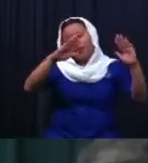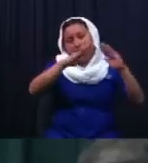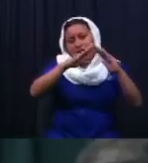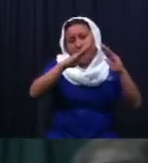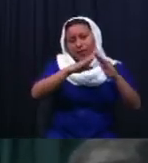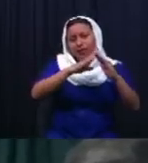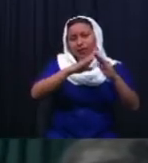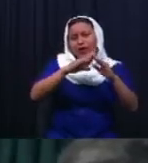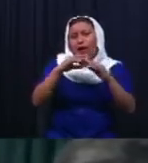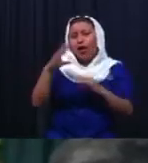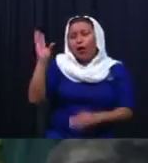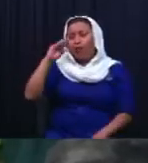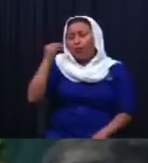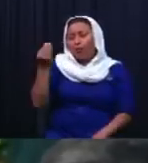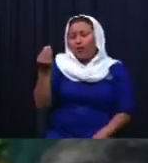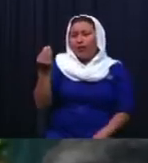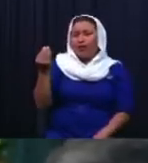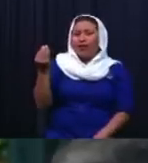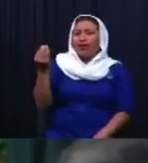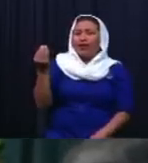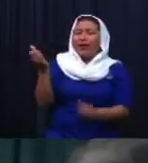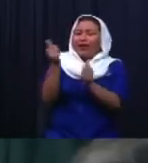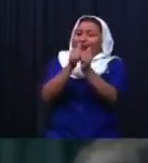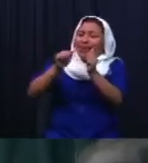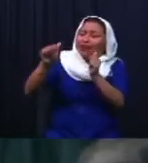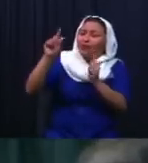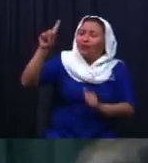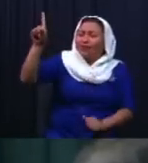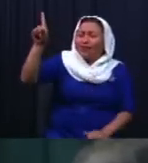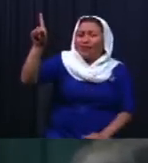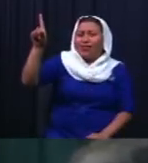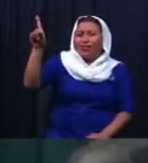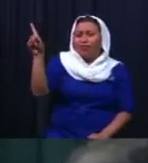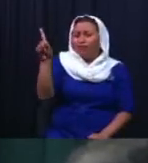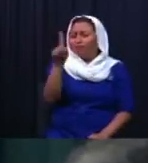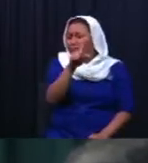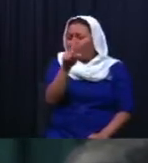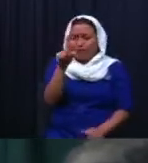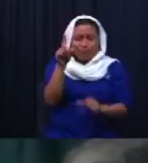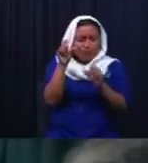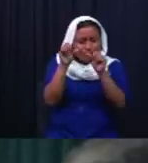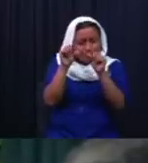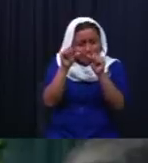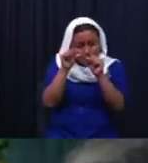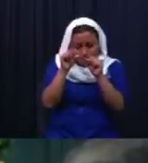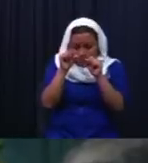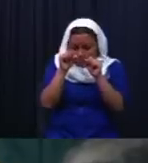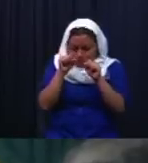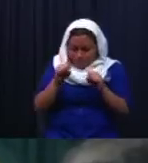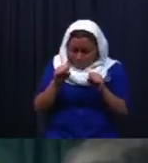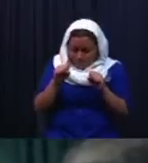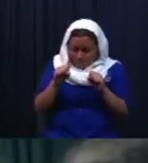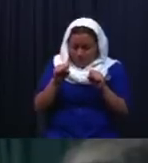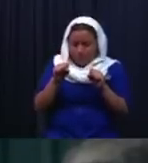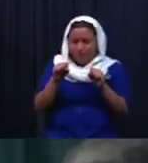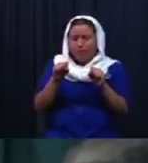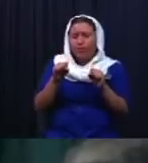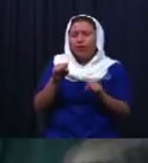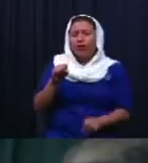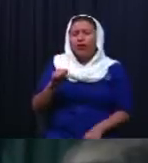Porque sin ti nada podemos, y contigo, Señor, edificamos casas que se